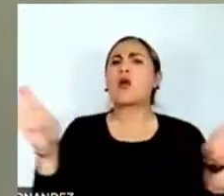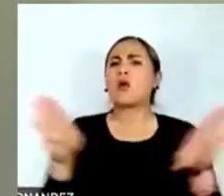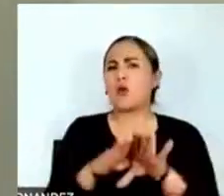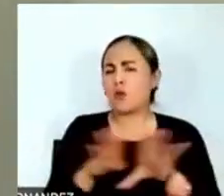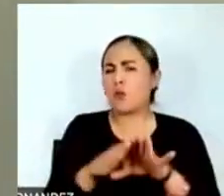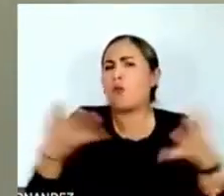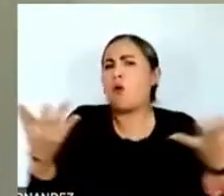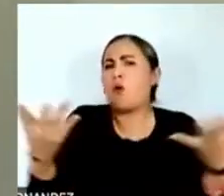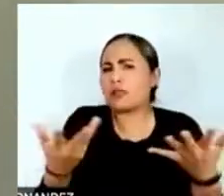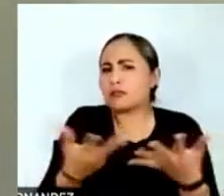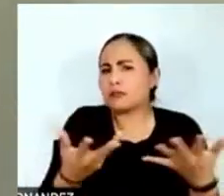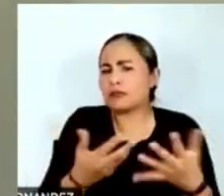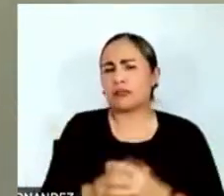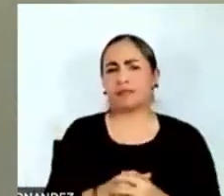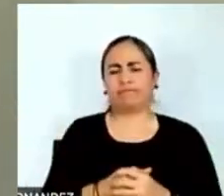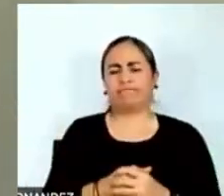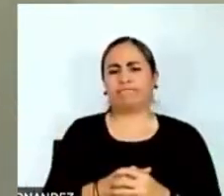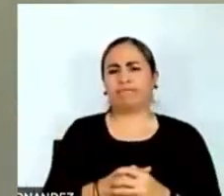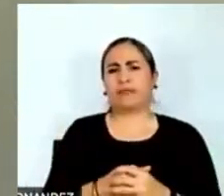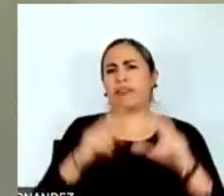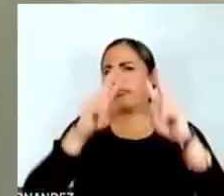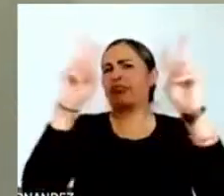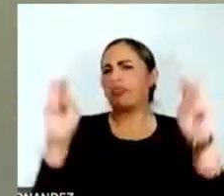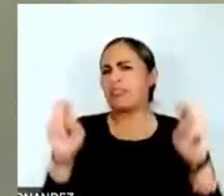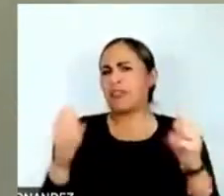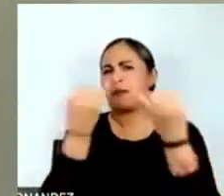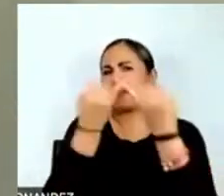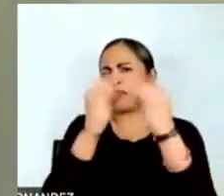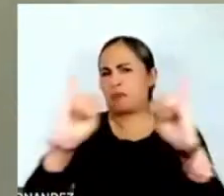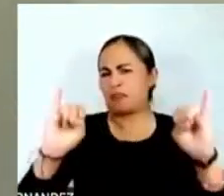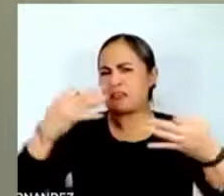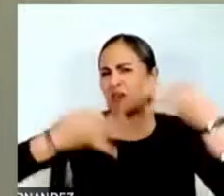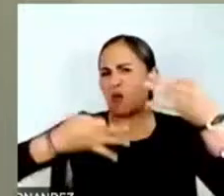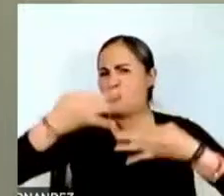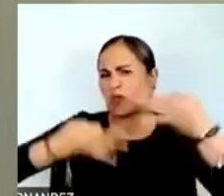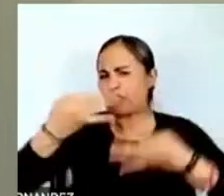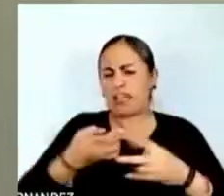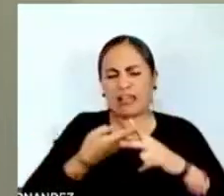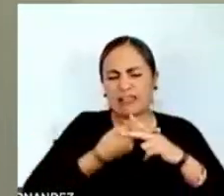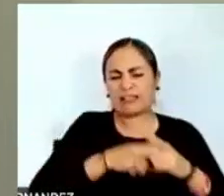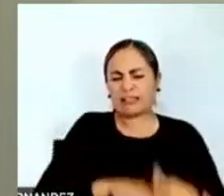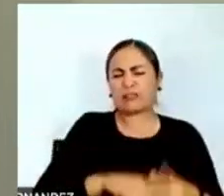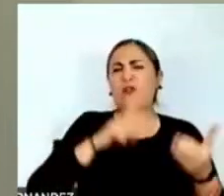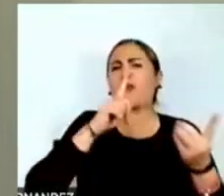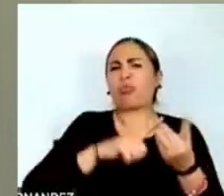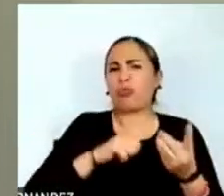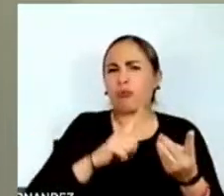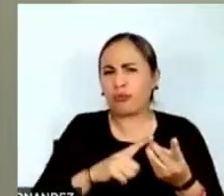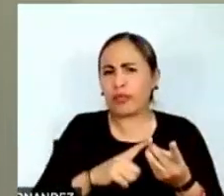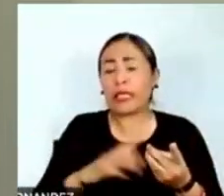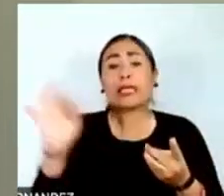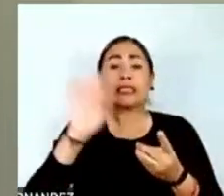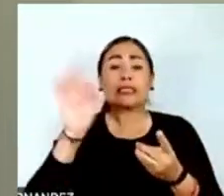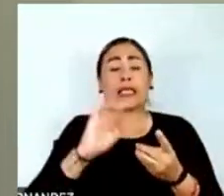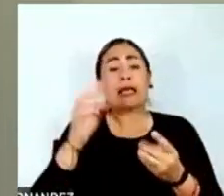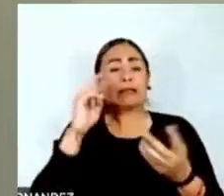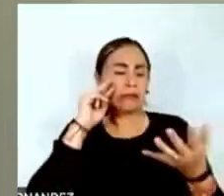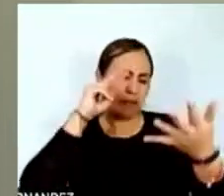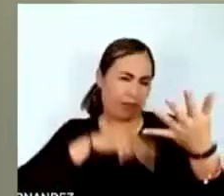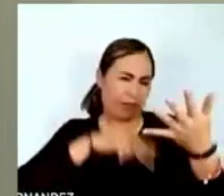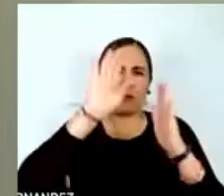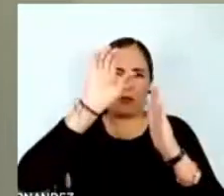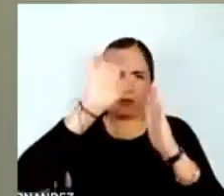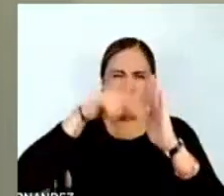la independencia judicial? ¿Cuál es el punto de partida? Porque si uno revisa exhaustivamente la Convención, descubre que no hay